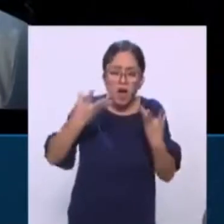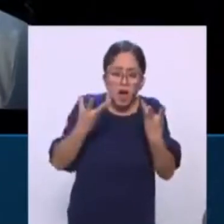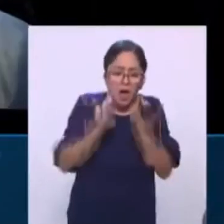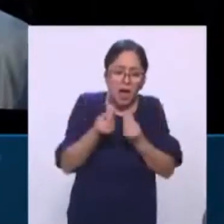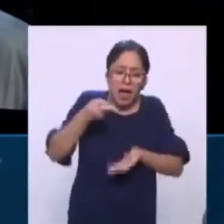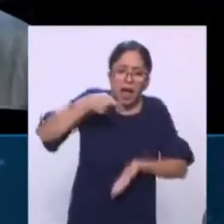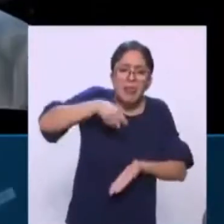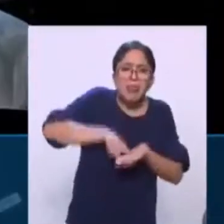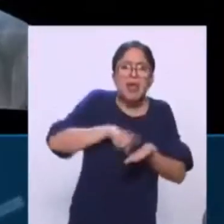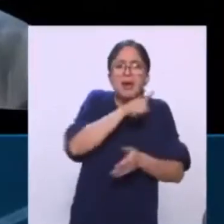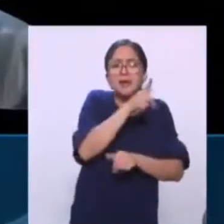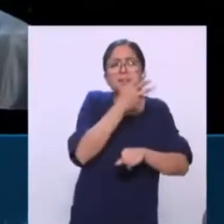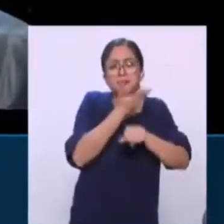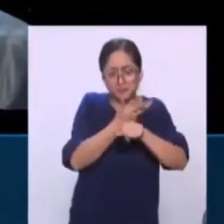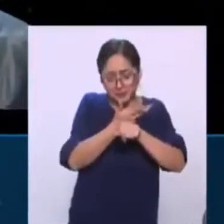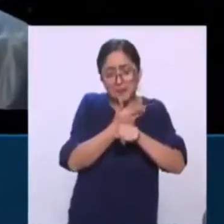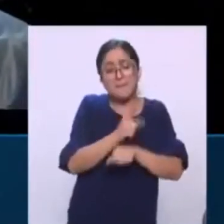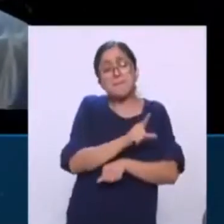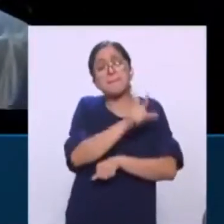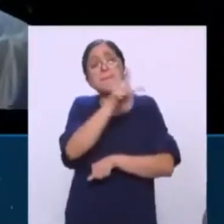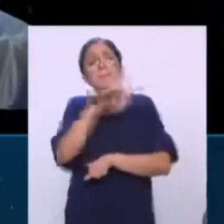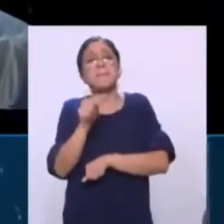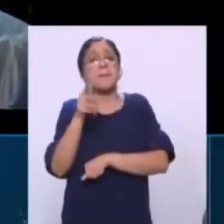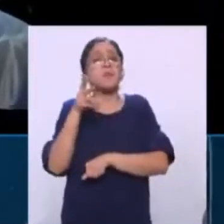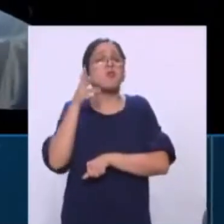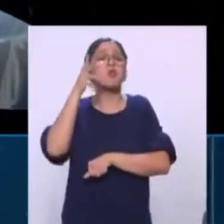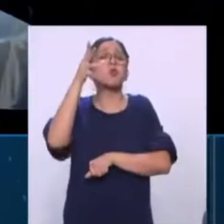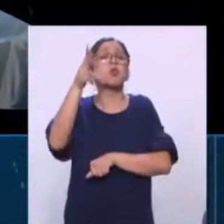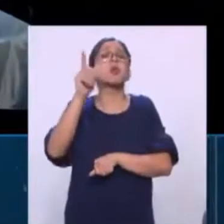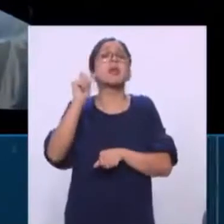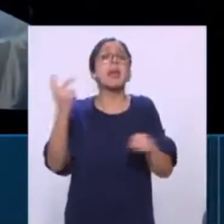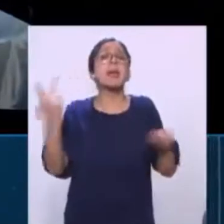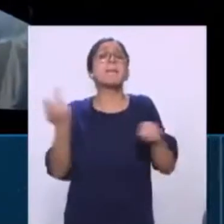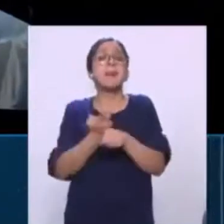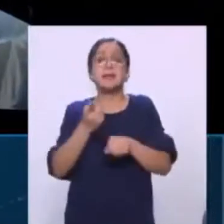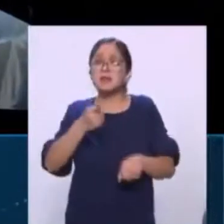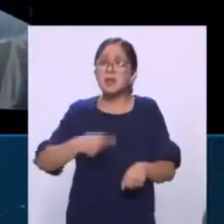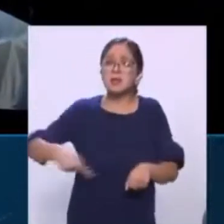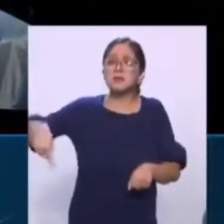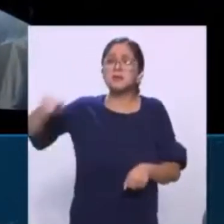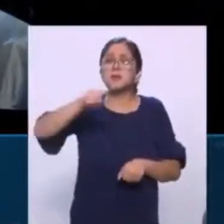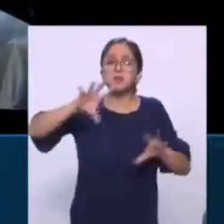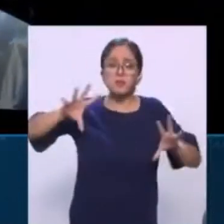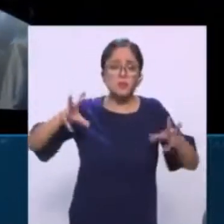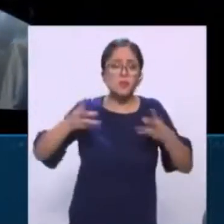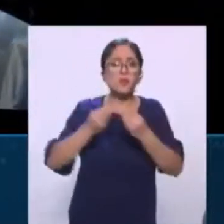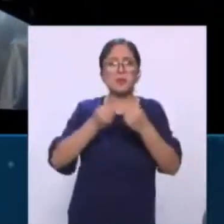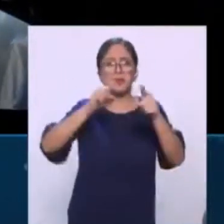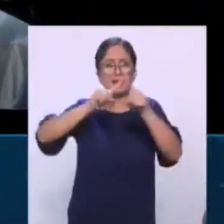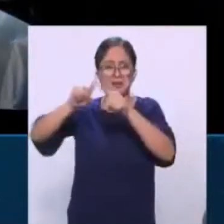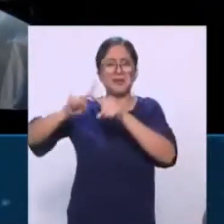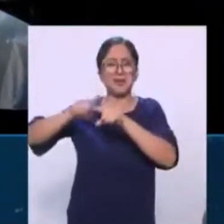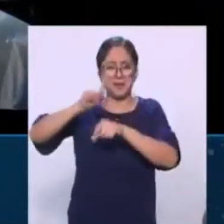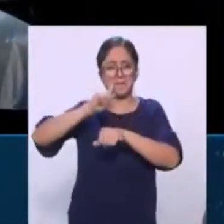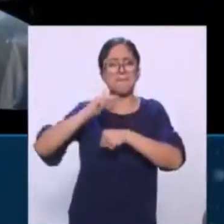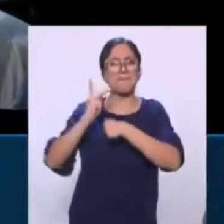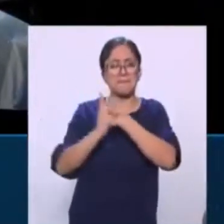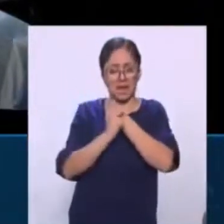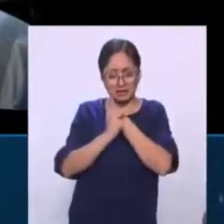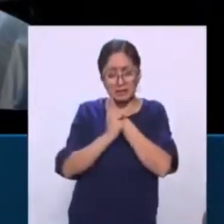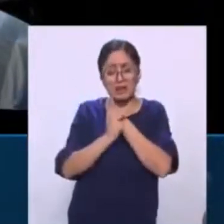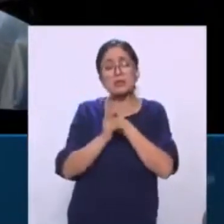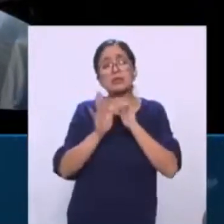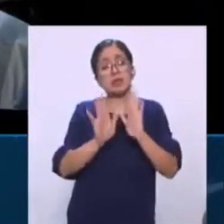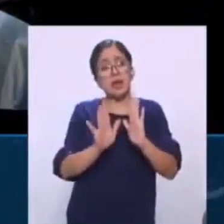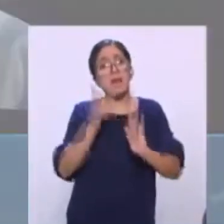Unidos, y también a las consecuencias para la comunidad internacional. Pero en lo que se refiere a México,